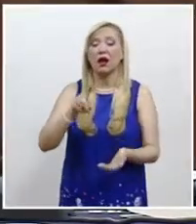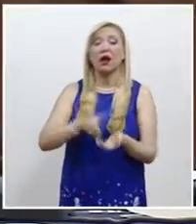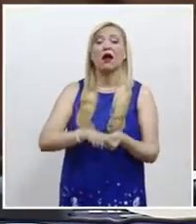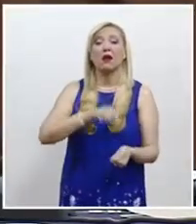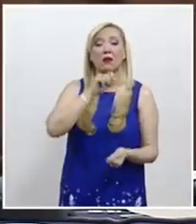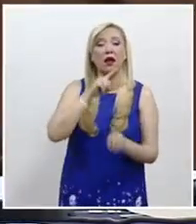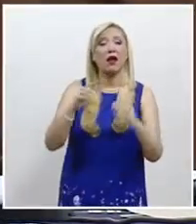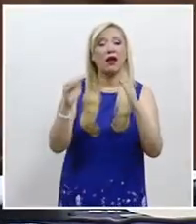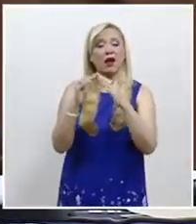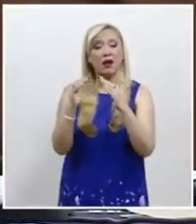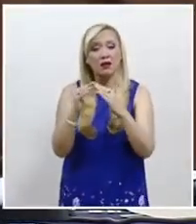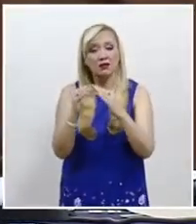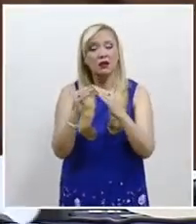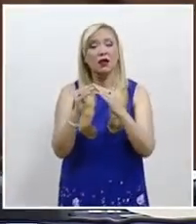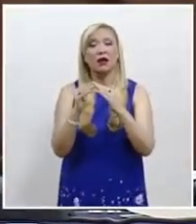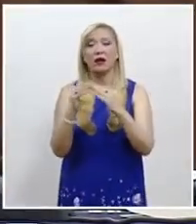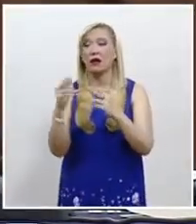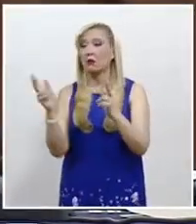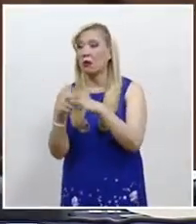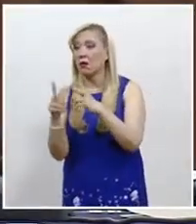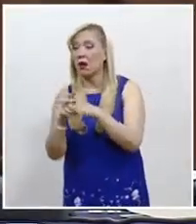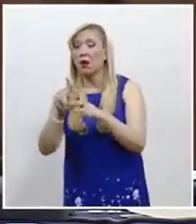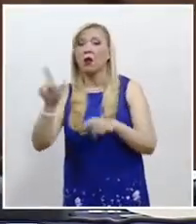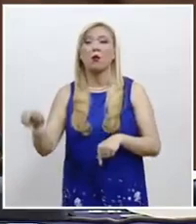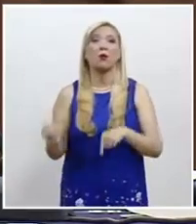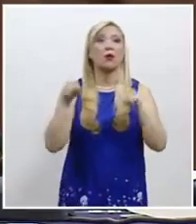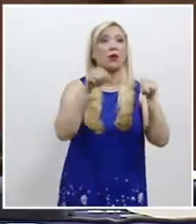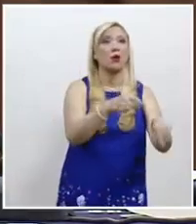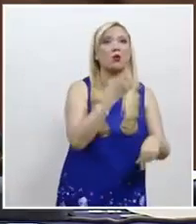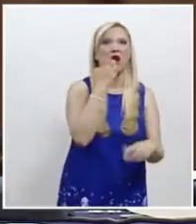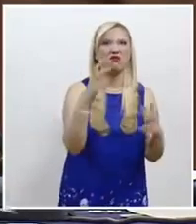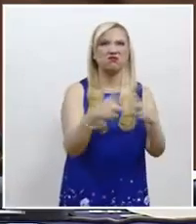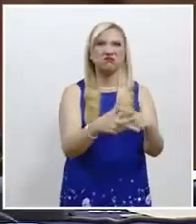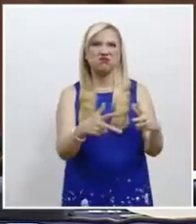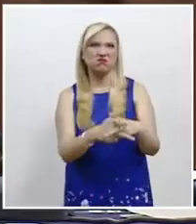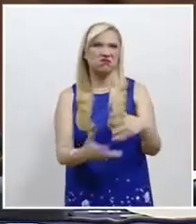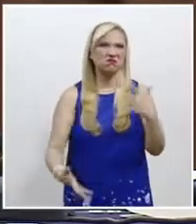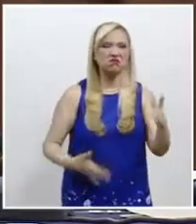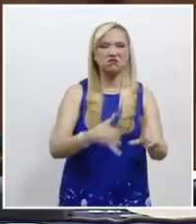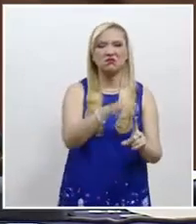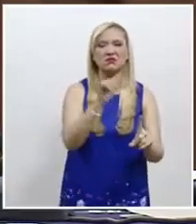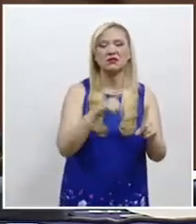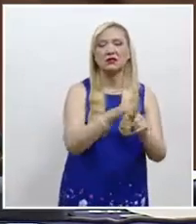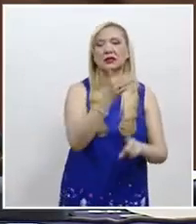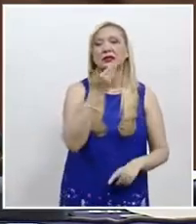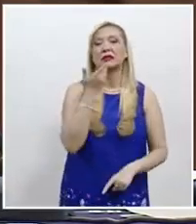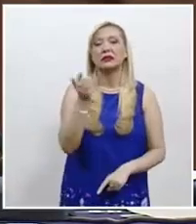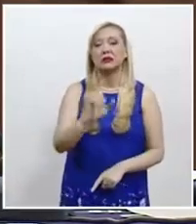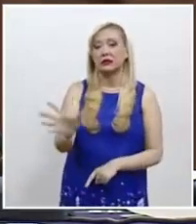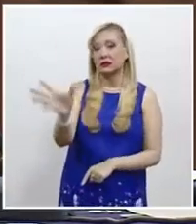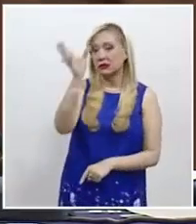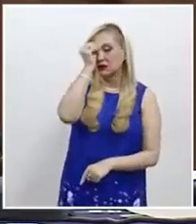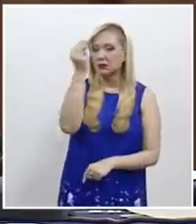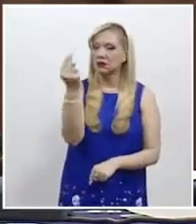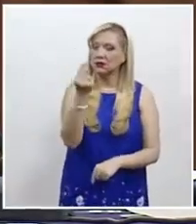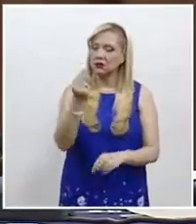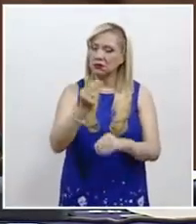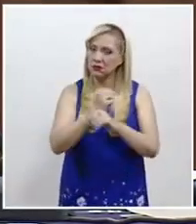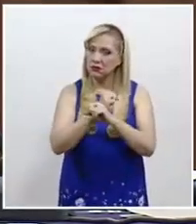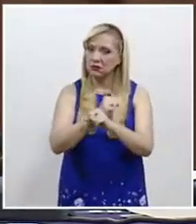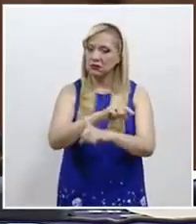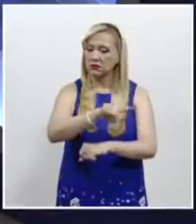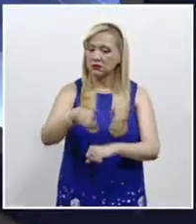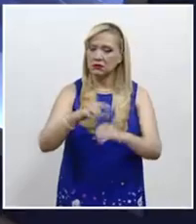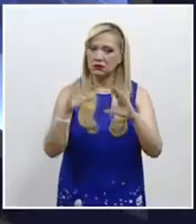en las escuelas, que es consecuencia de patrones tradicionales de conducta heredados y repetidos. Poder Informativo, Laura